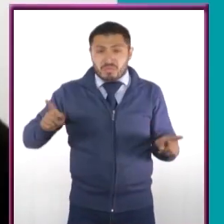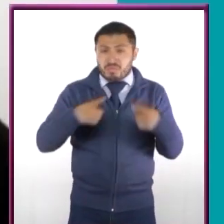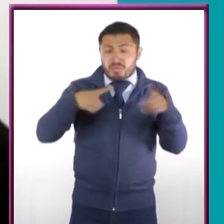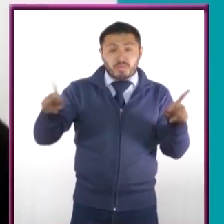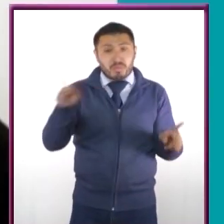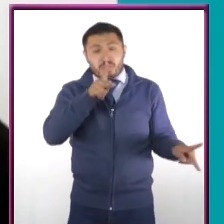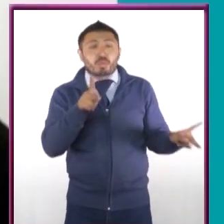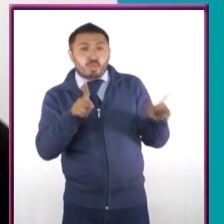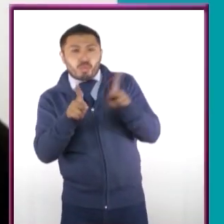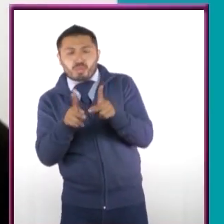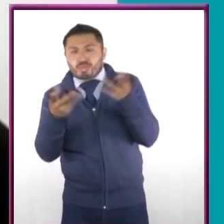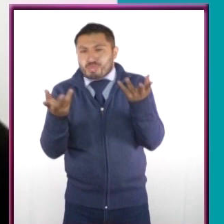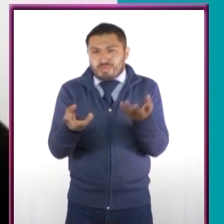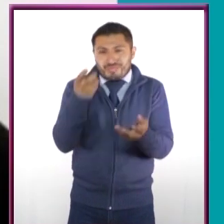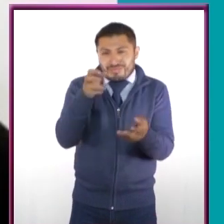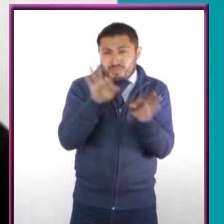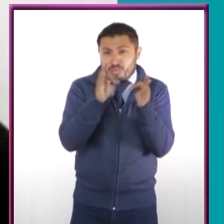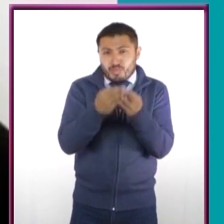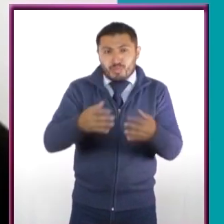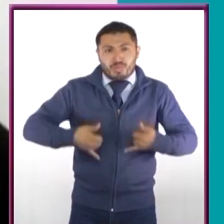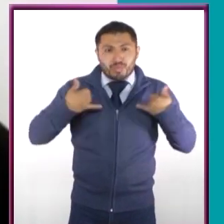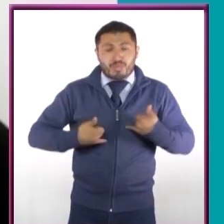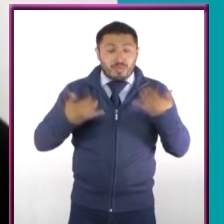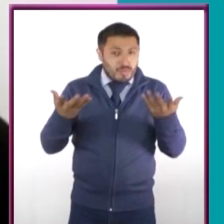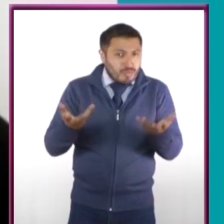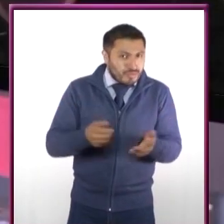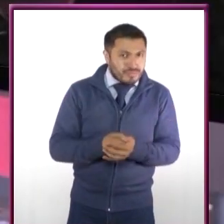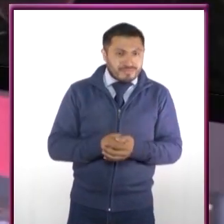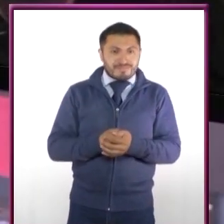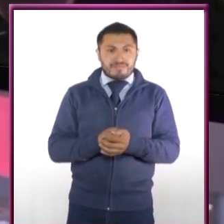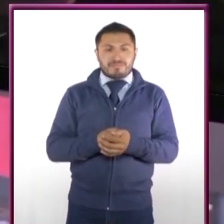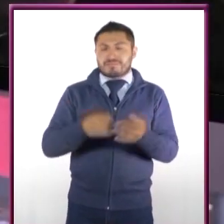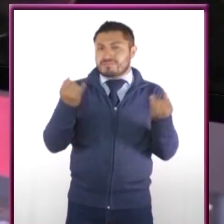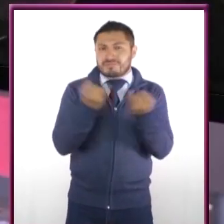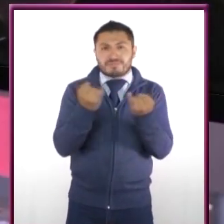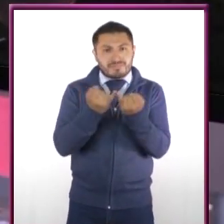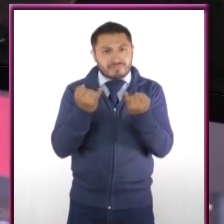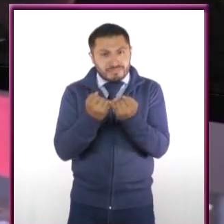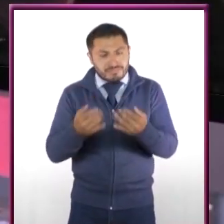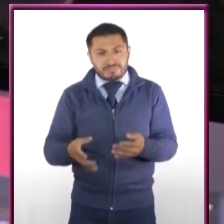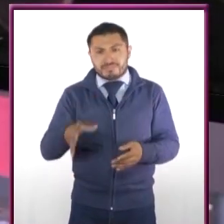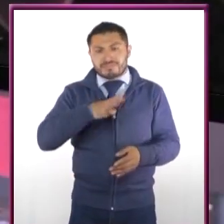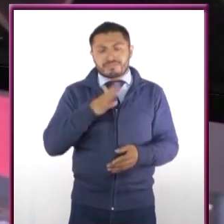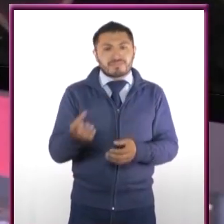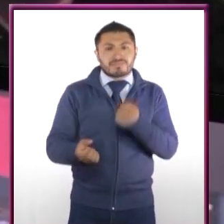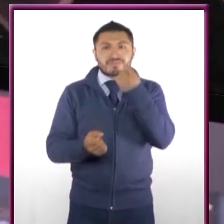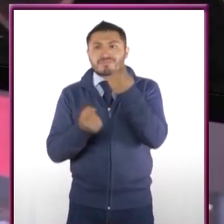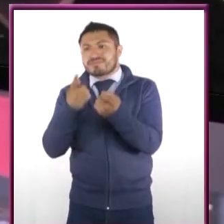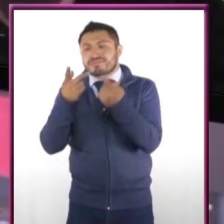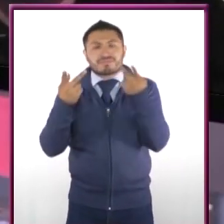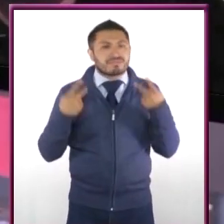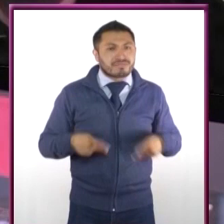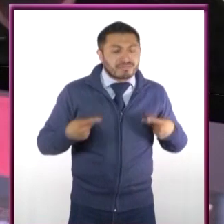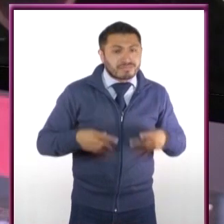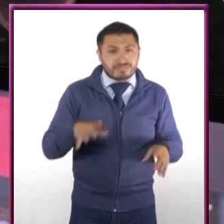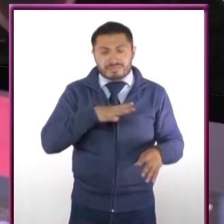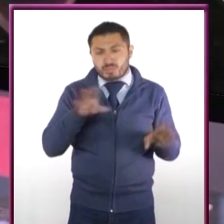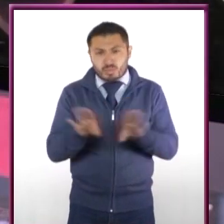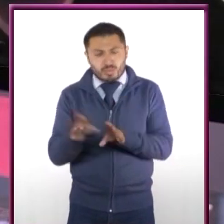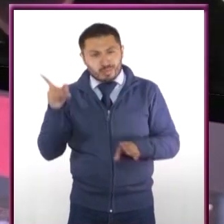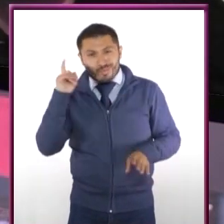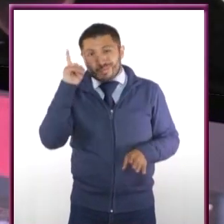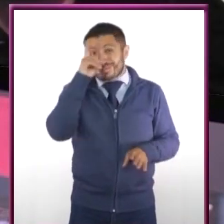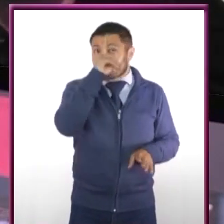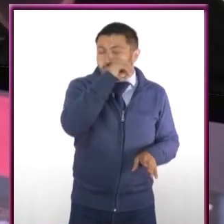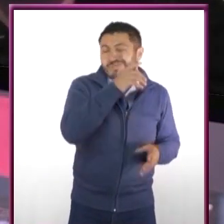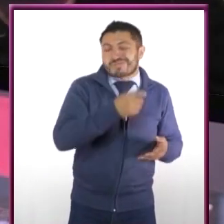muy parecidas a ellos en esta etapa de la juventud. Y también pues nos encontramos con algunas otras personas que les cuesta un